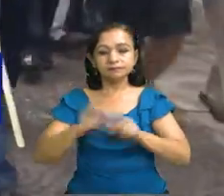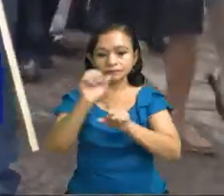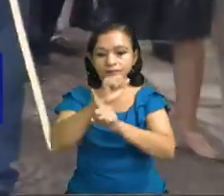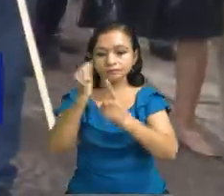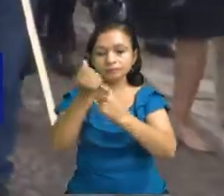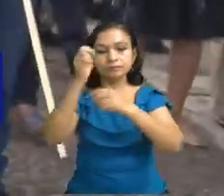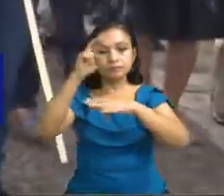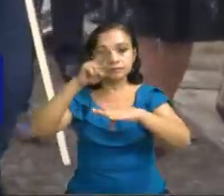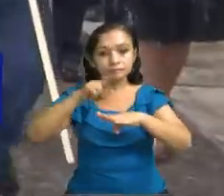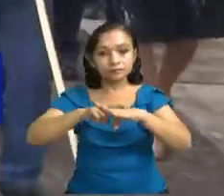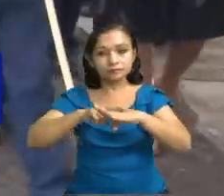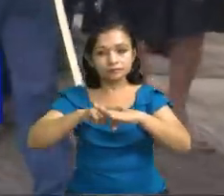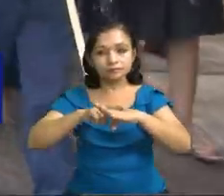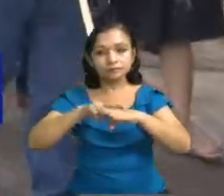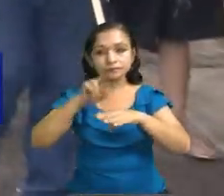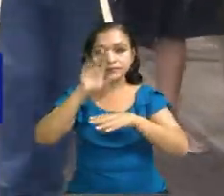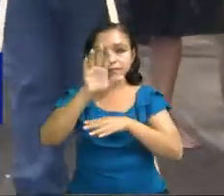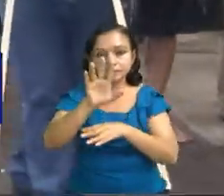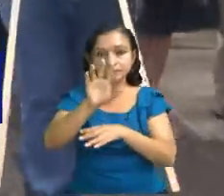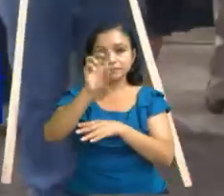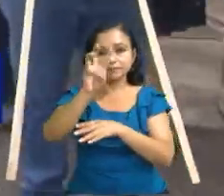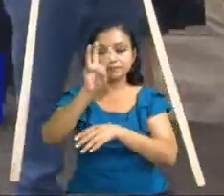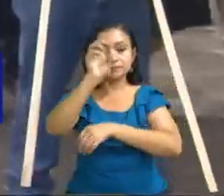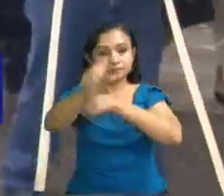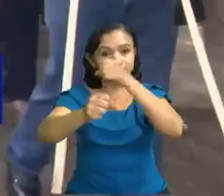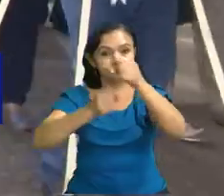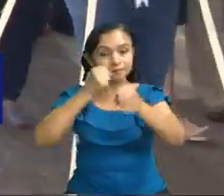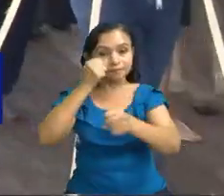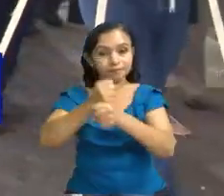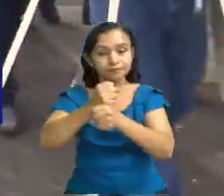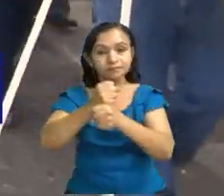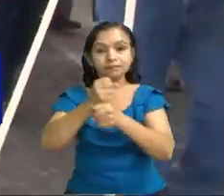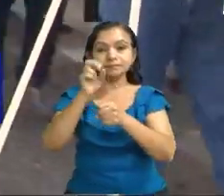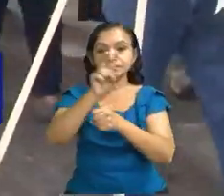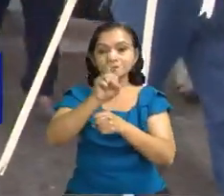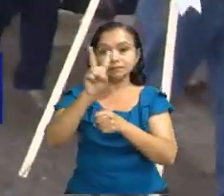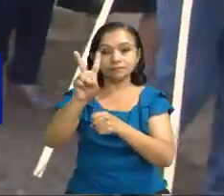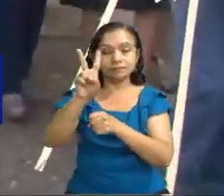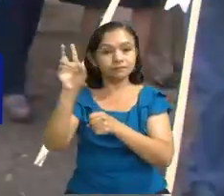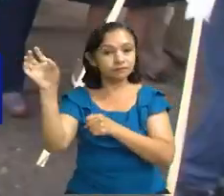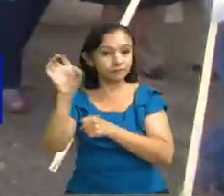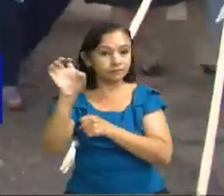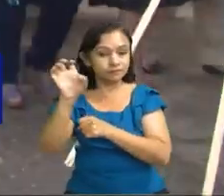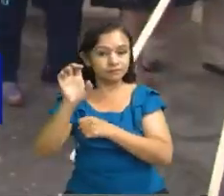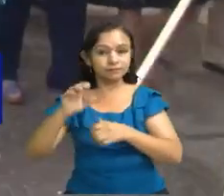Asamblea Nacional conmemora el 53 aniversario de la masacre del 22 de enero.